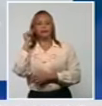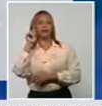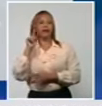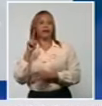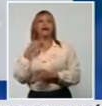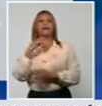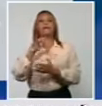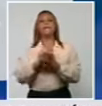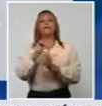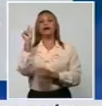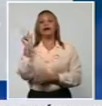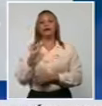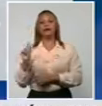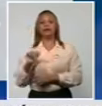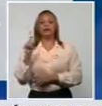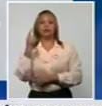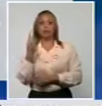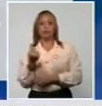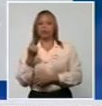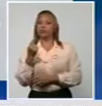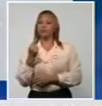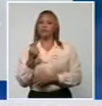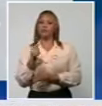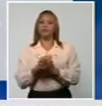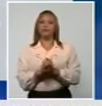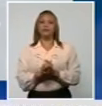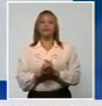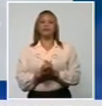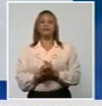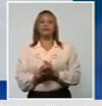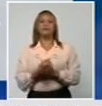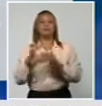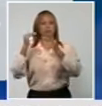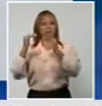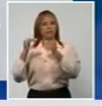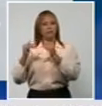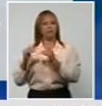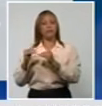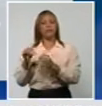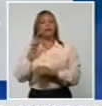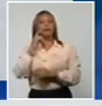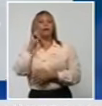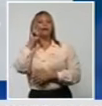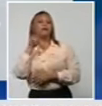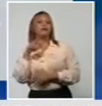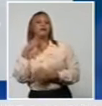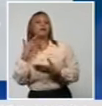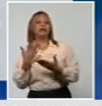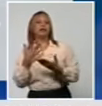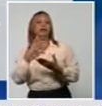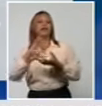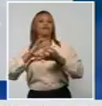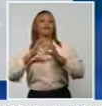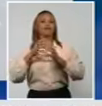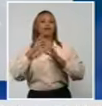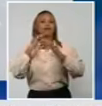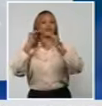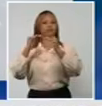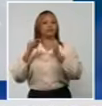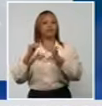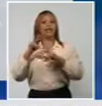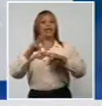también reporta un positivo en el municipio San Nicolás de Bari. Y vamos a revisar el más complejo de los escenarios, la capital